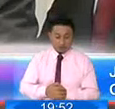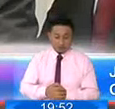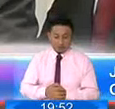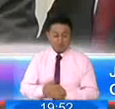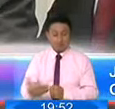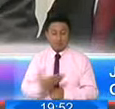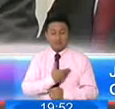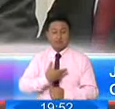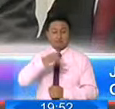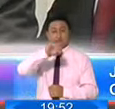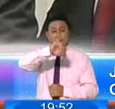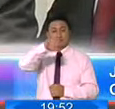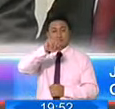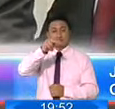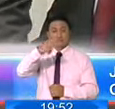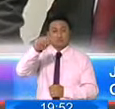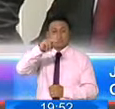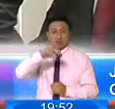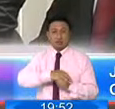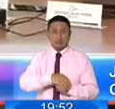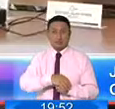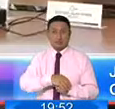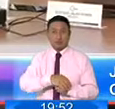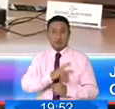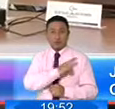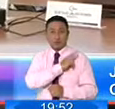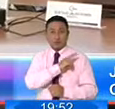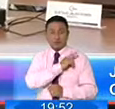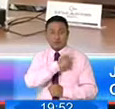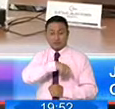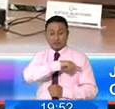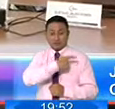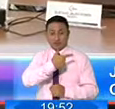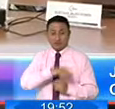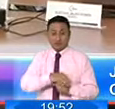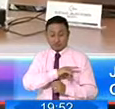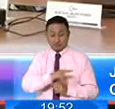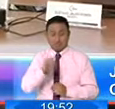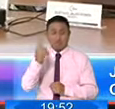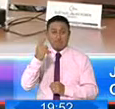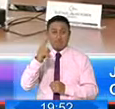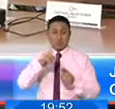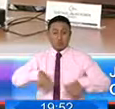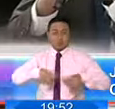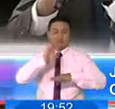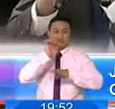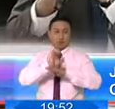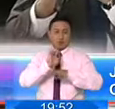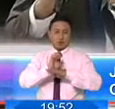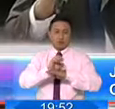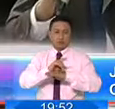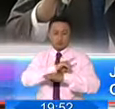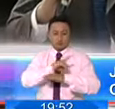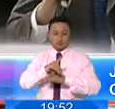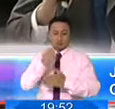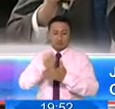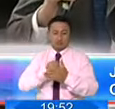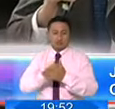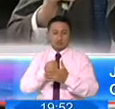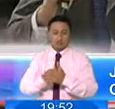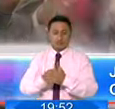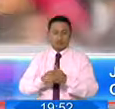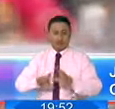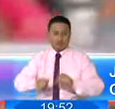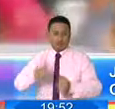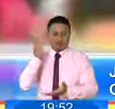informó que el latinobarómetro de la Universidad de Vanderbilt ha puesto en primer lugar al Ecuador en el combate a la impunidad.